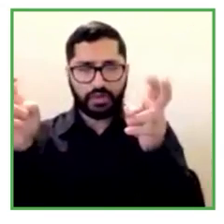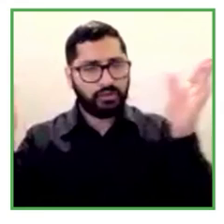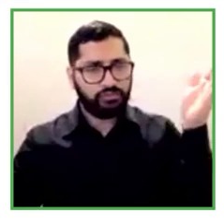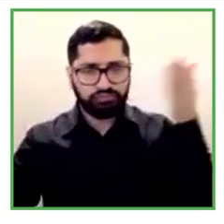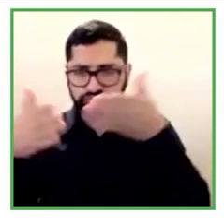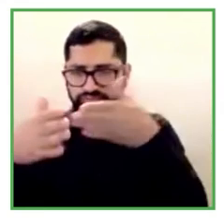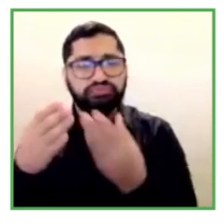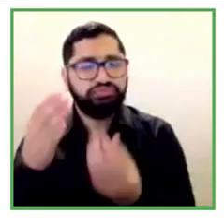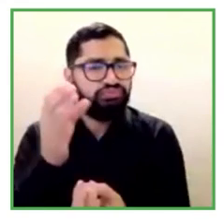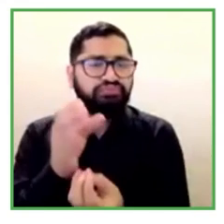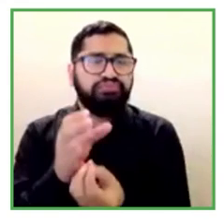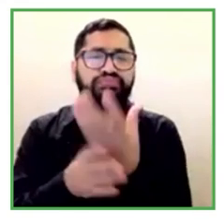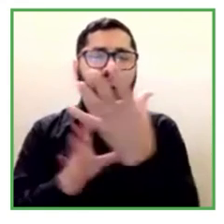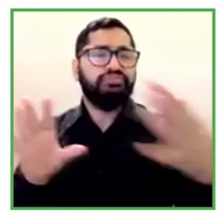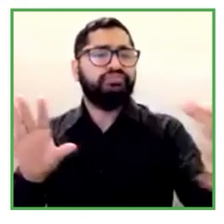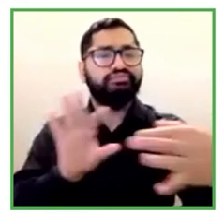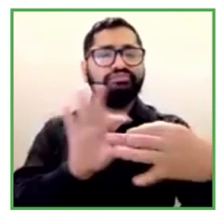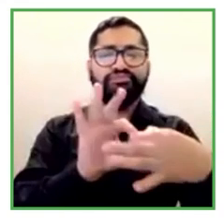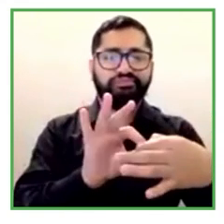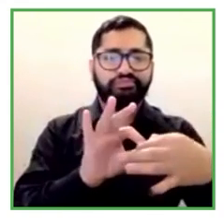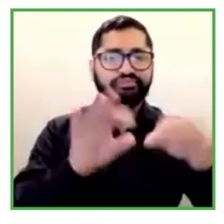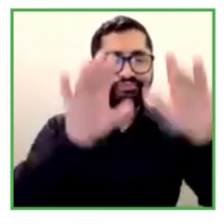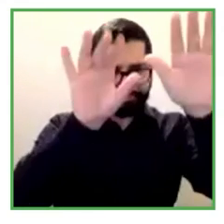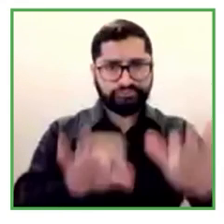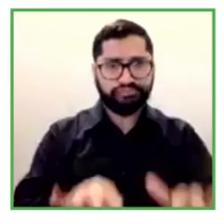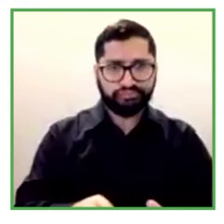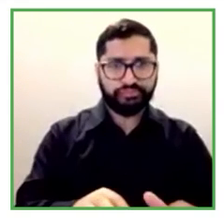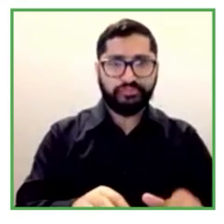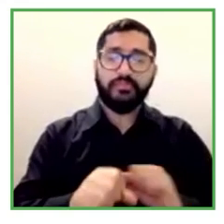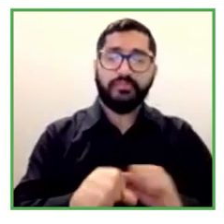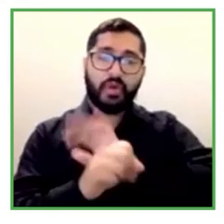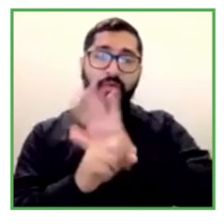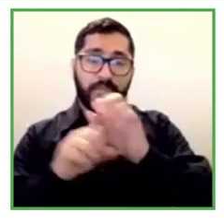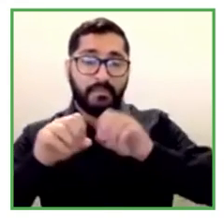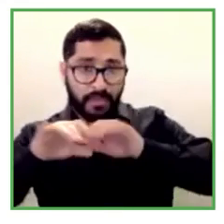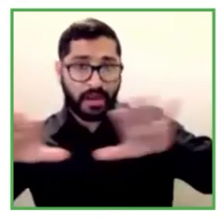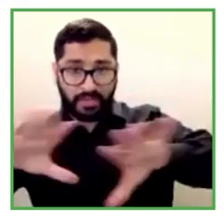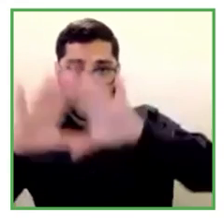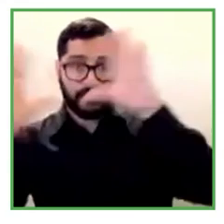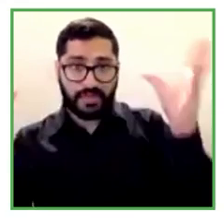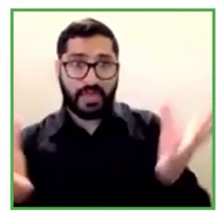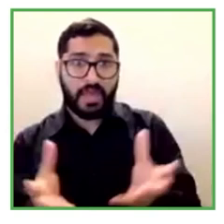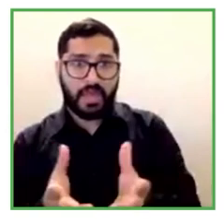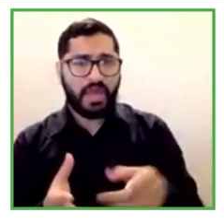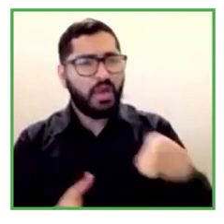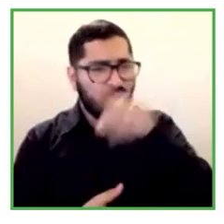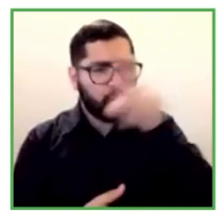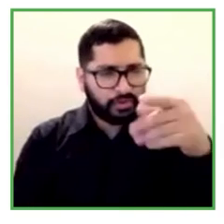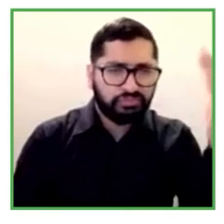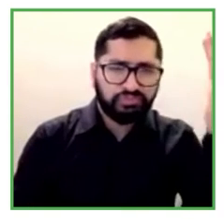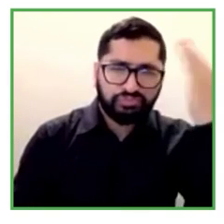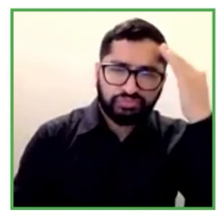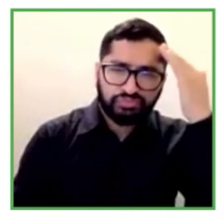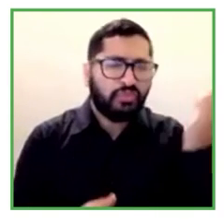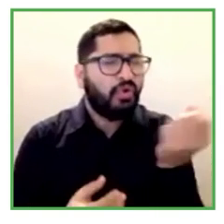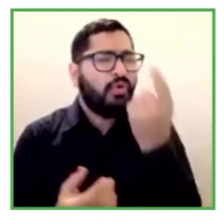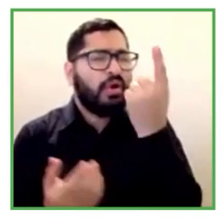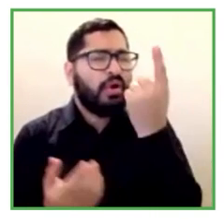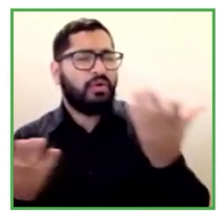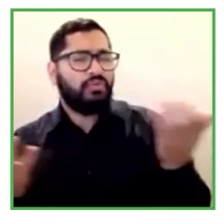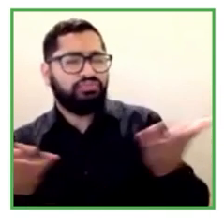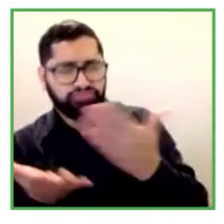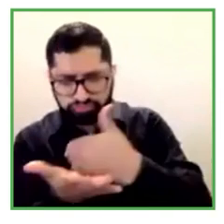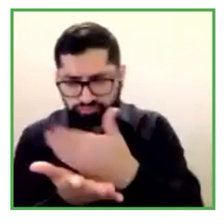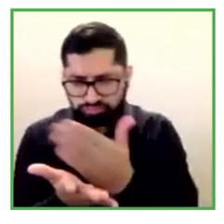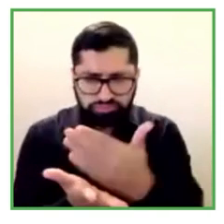la pandemia. ¿Cuáles son sus planes para el futuro para poder promover la inclusión